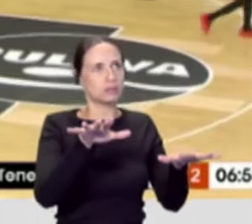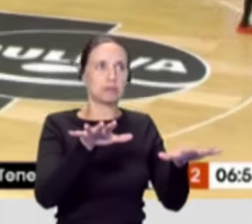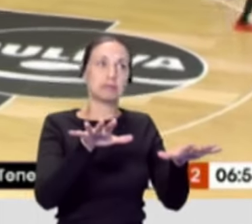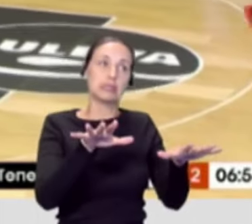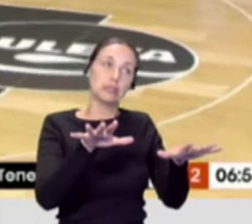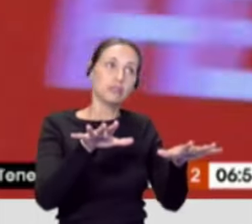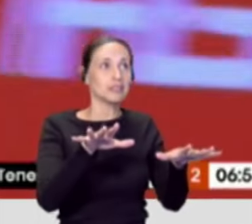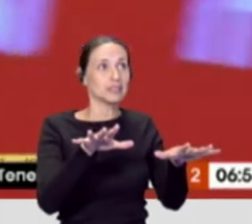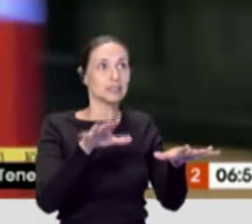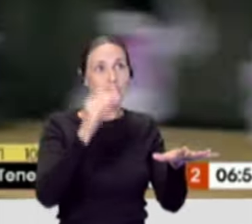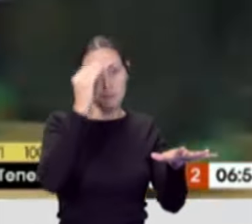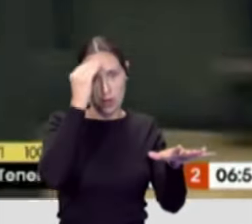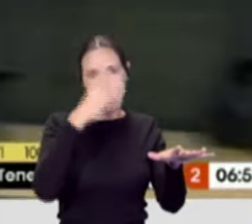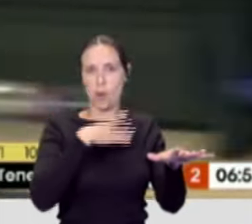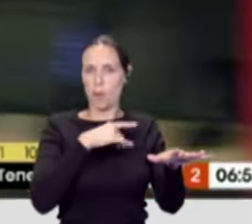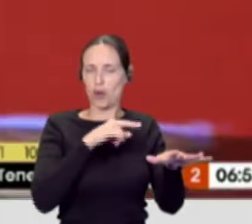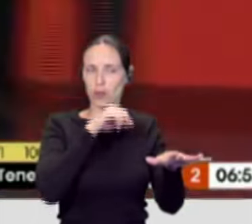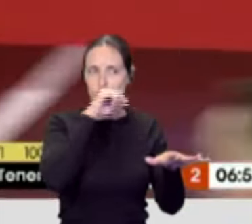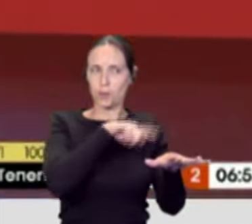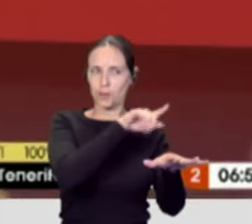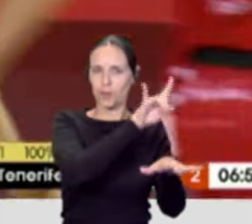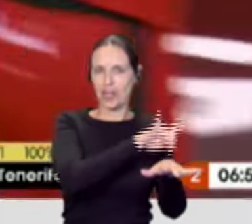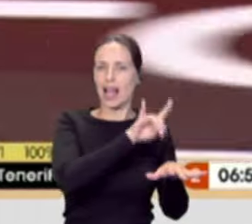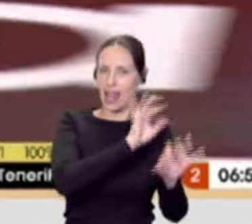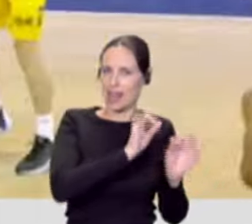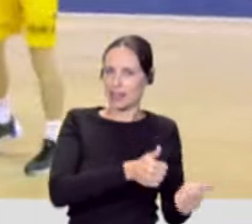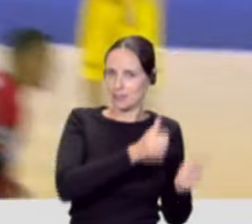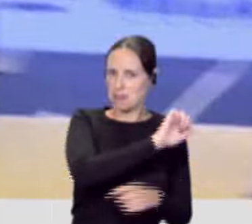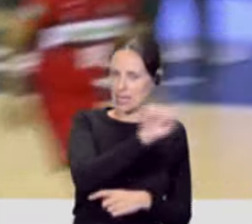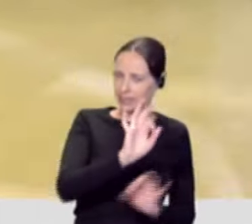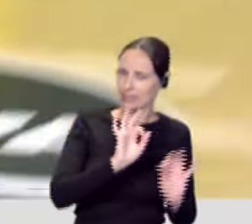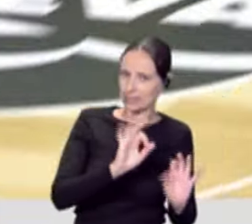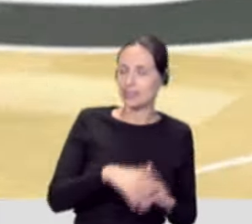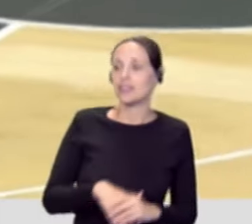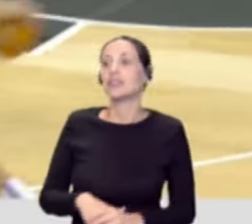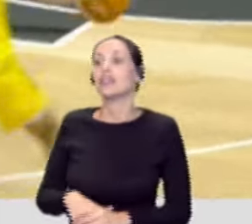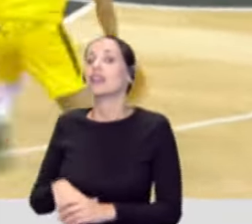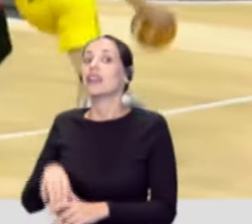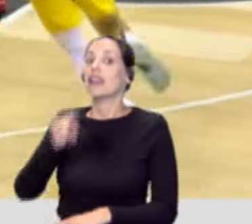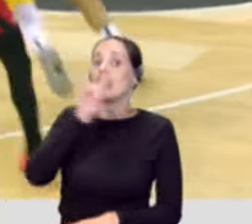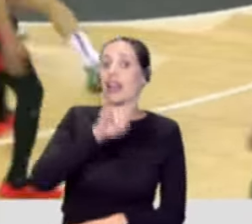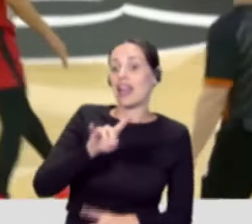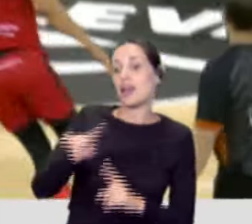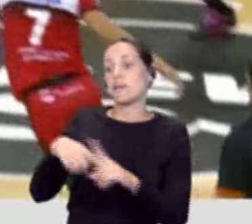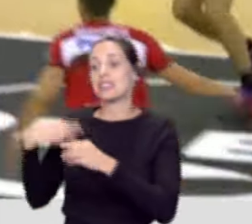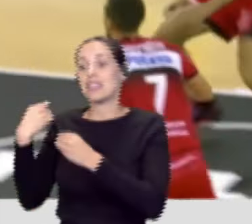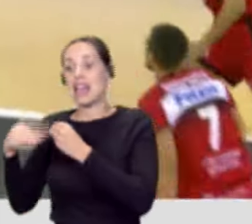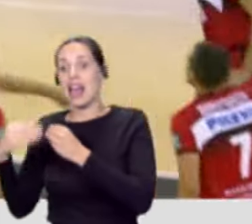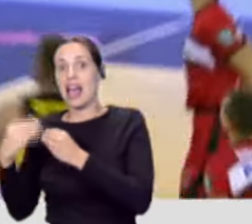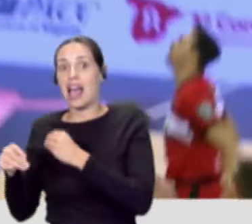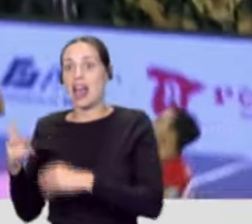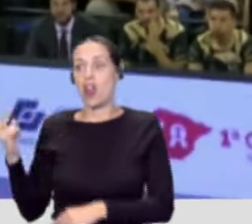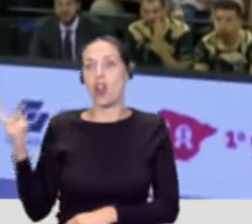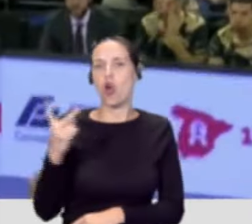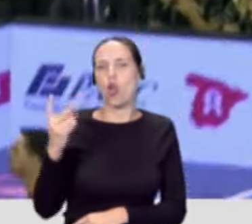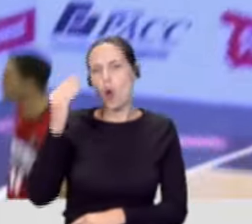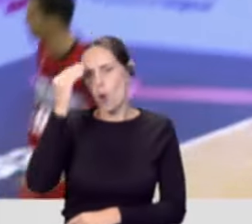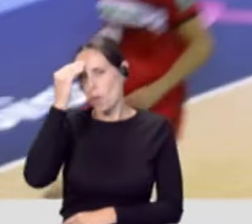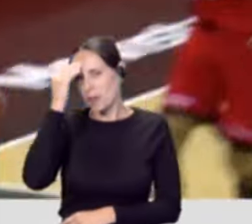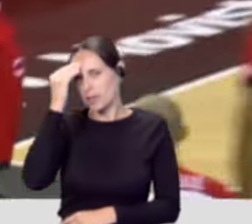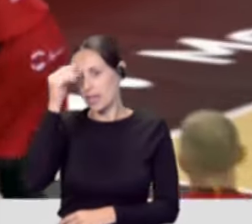lo tiraría un poquito más al lado de la Laguna Tenerife. Una Laguna Tenerife y un Dreamland Gran Canaria. ¿Por qué pueden pelear, crees tú, David,